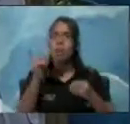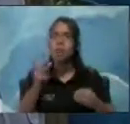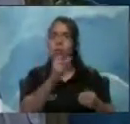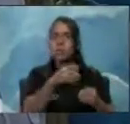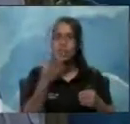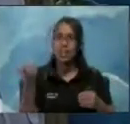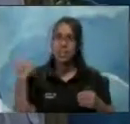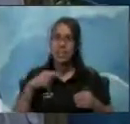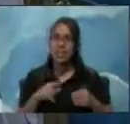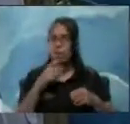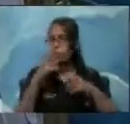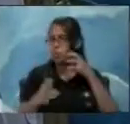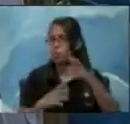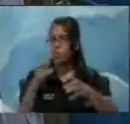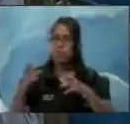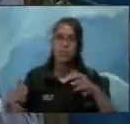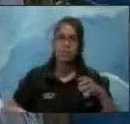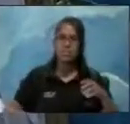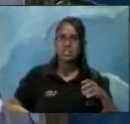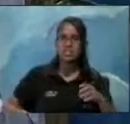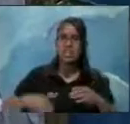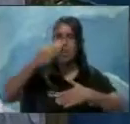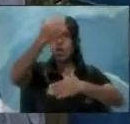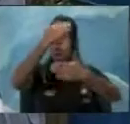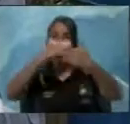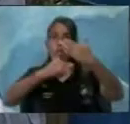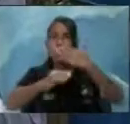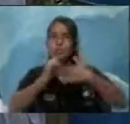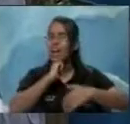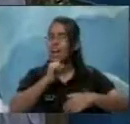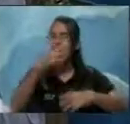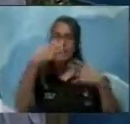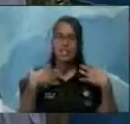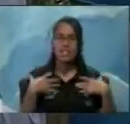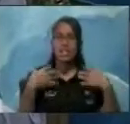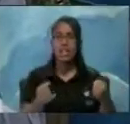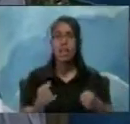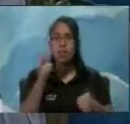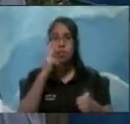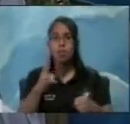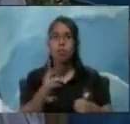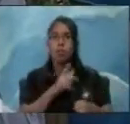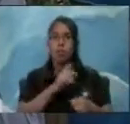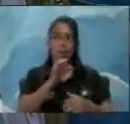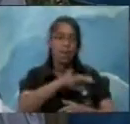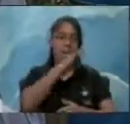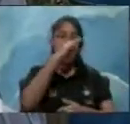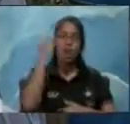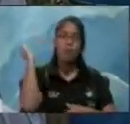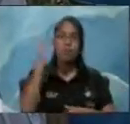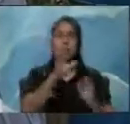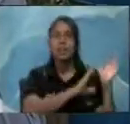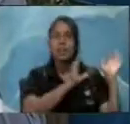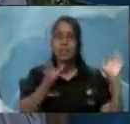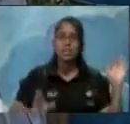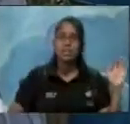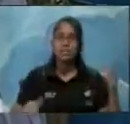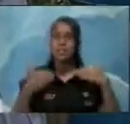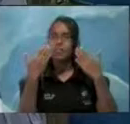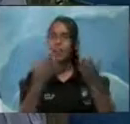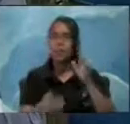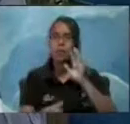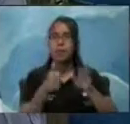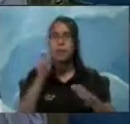problemas en los riñones problemas de column eran sanados vimos como las almas venían a Cristo se entregaron más de